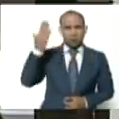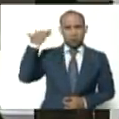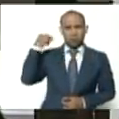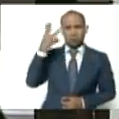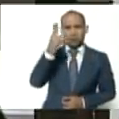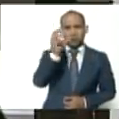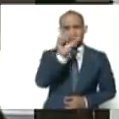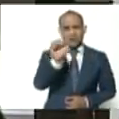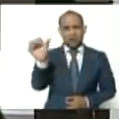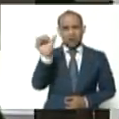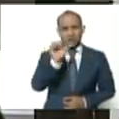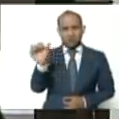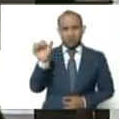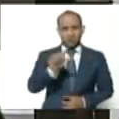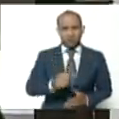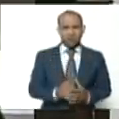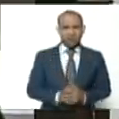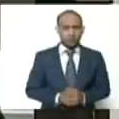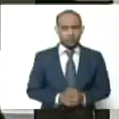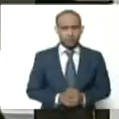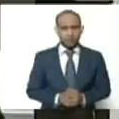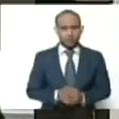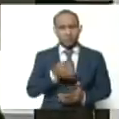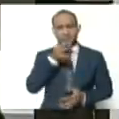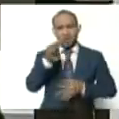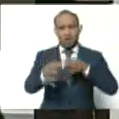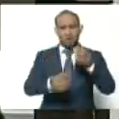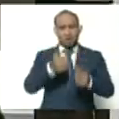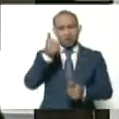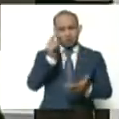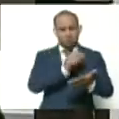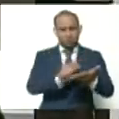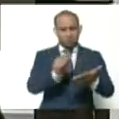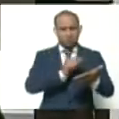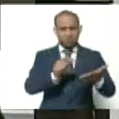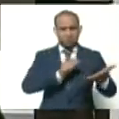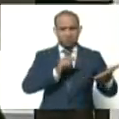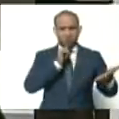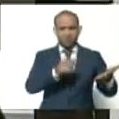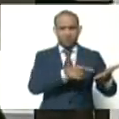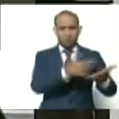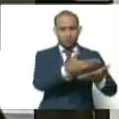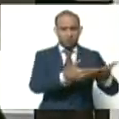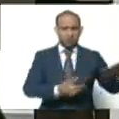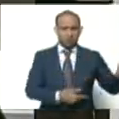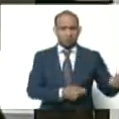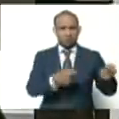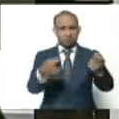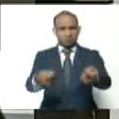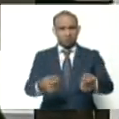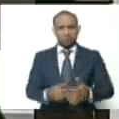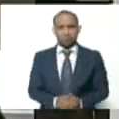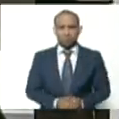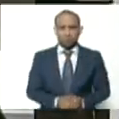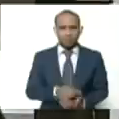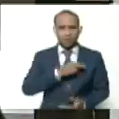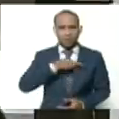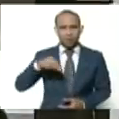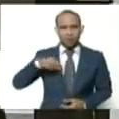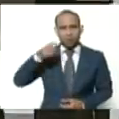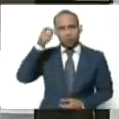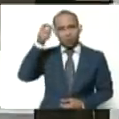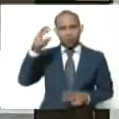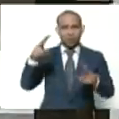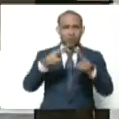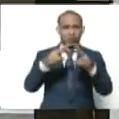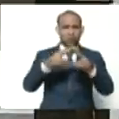Como bien lo relató, como bien lo explicó en su informe preliminar que nuestro pueblo ha